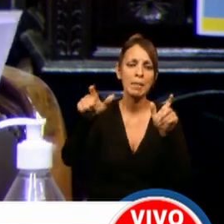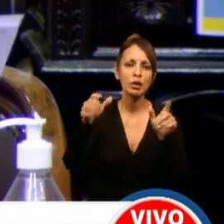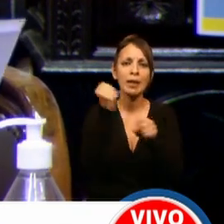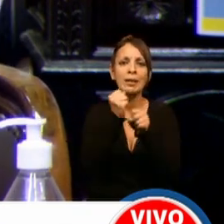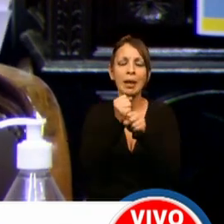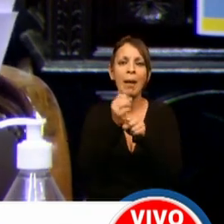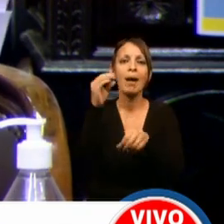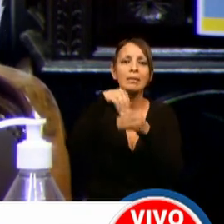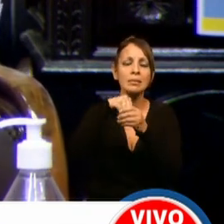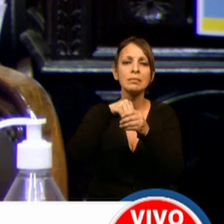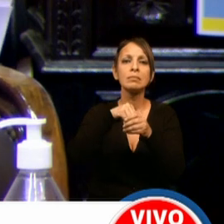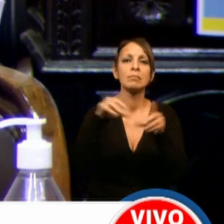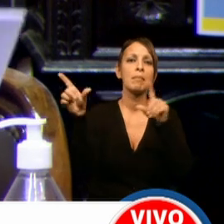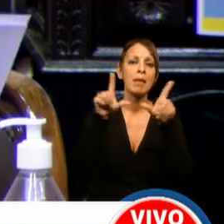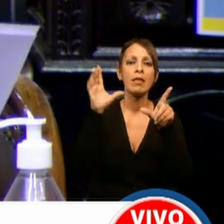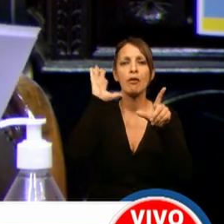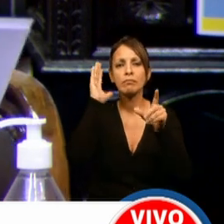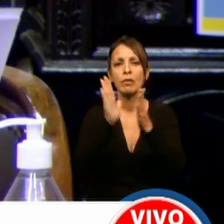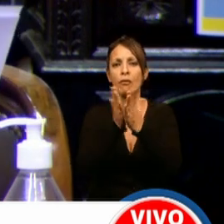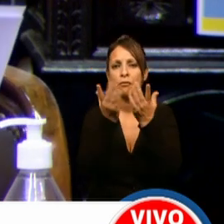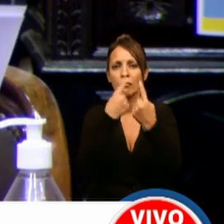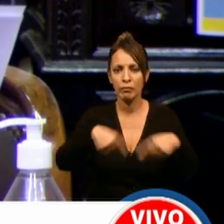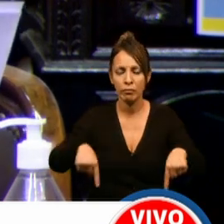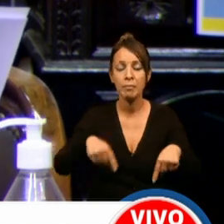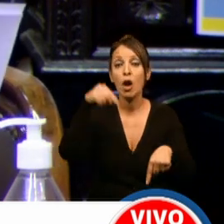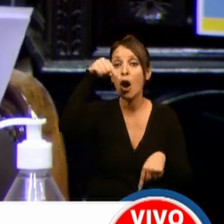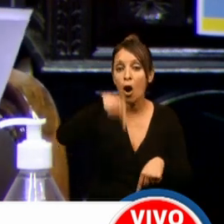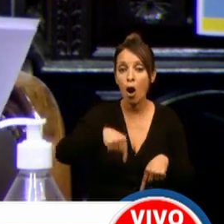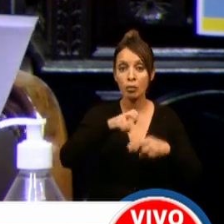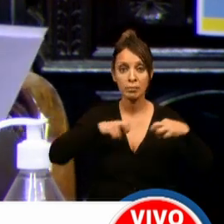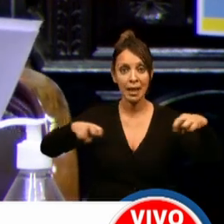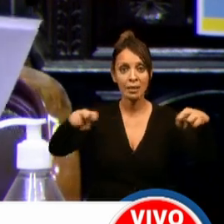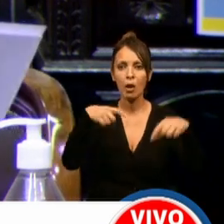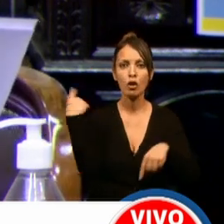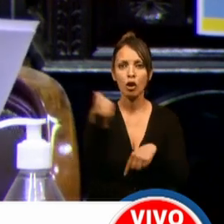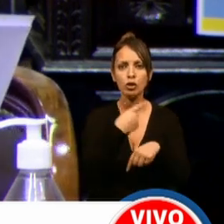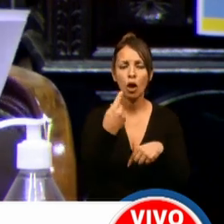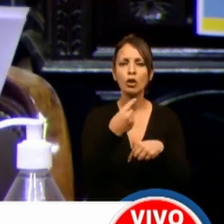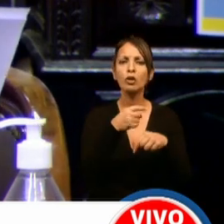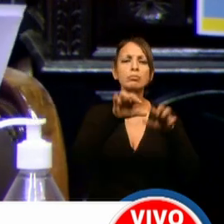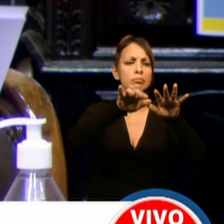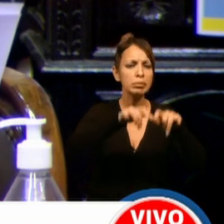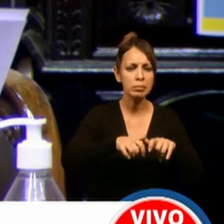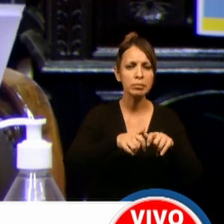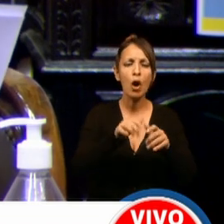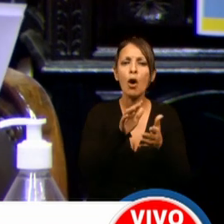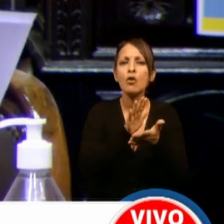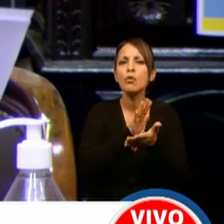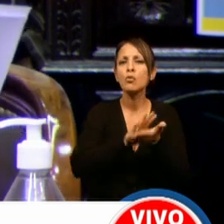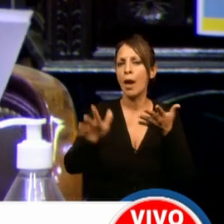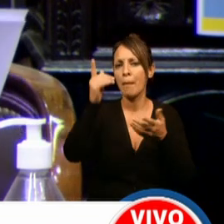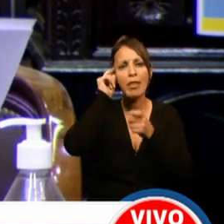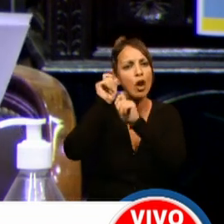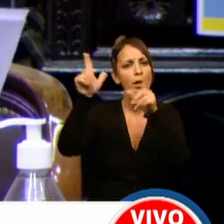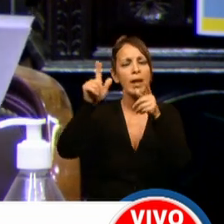trabajan en los medios de comunicación hoy desde estas bancas estamos escribiendo un nuevo paradigma estamos cambiando